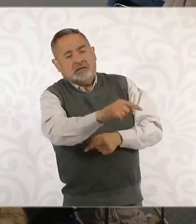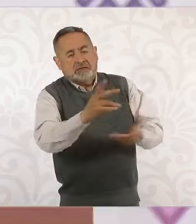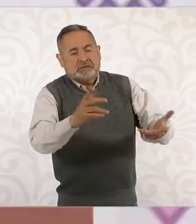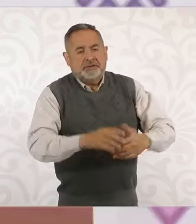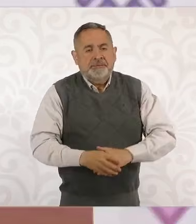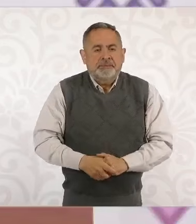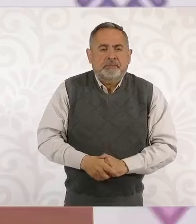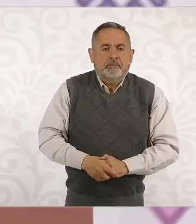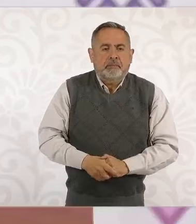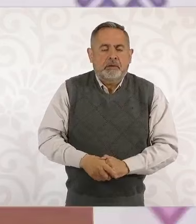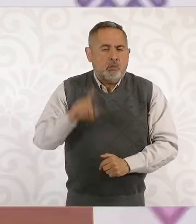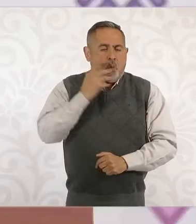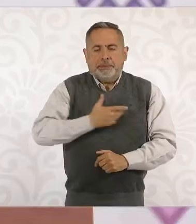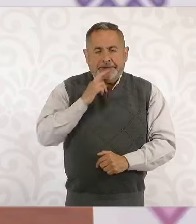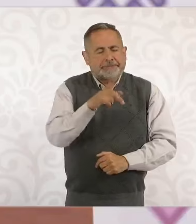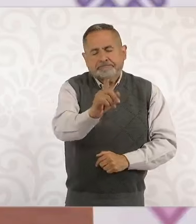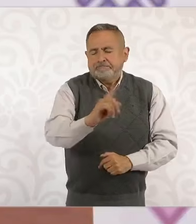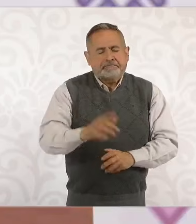No va a ocurrir eso.